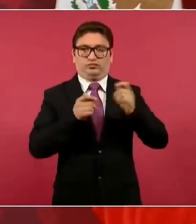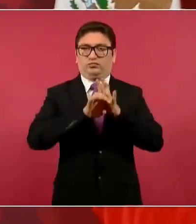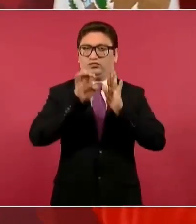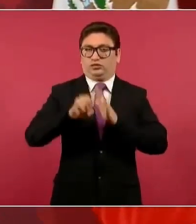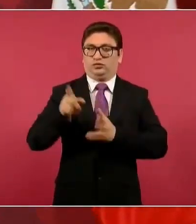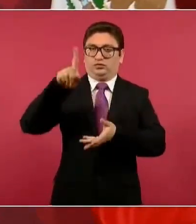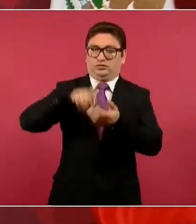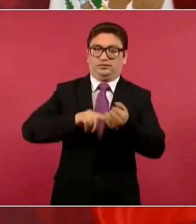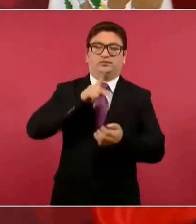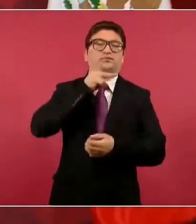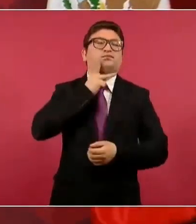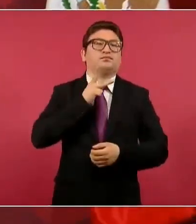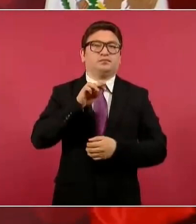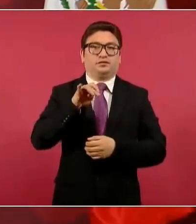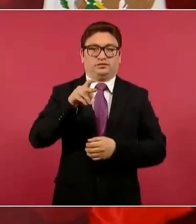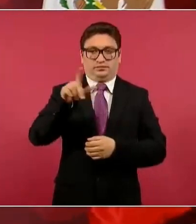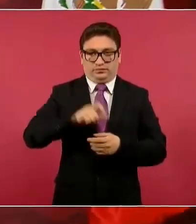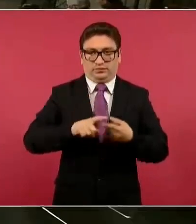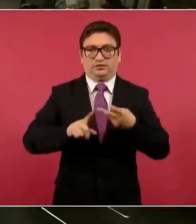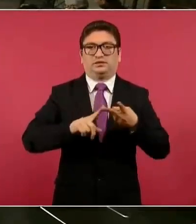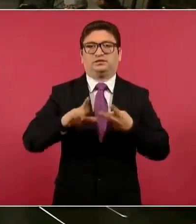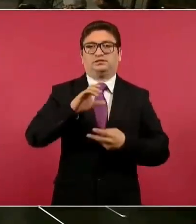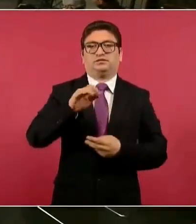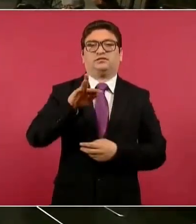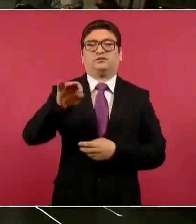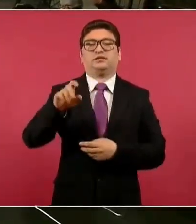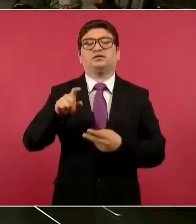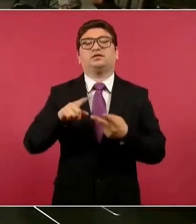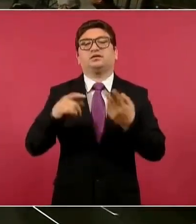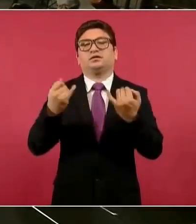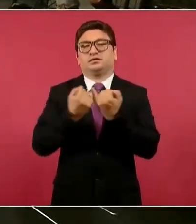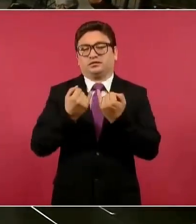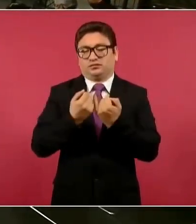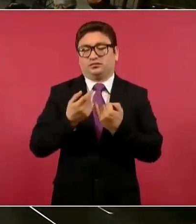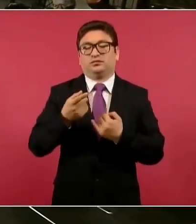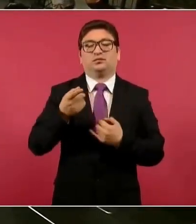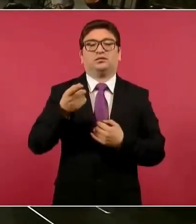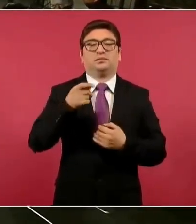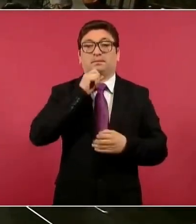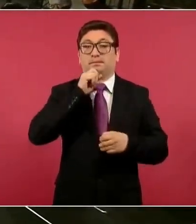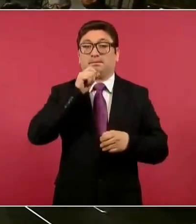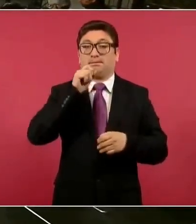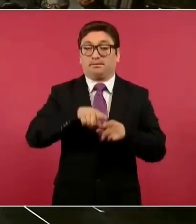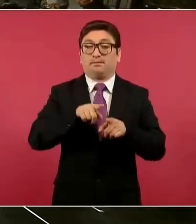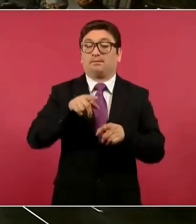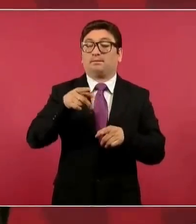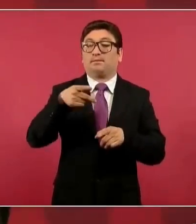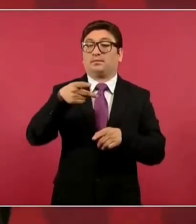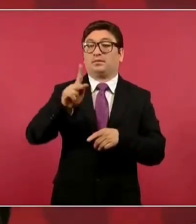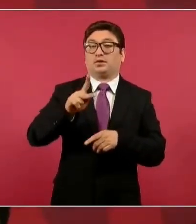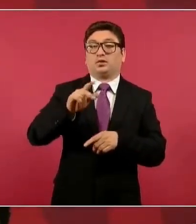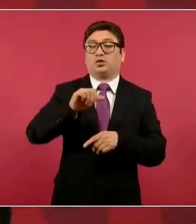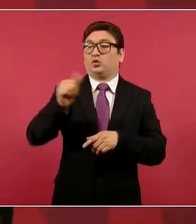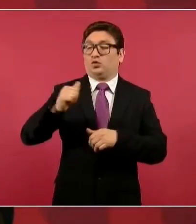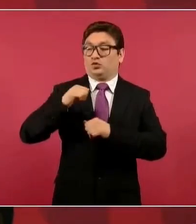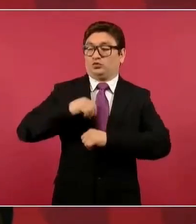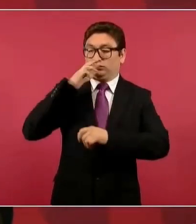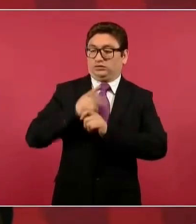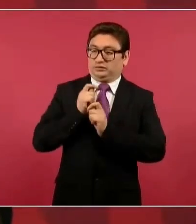Pemex, en Comisión Federal de Electricidad, pero no alcanzaron a